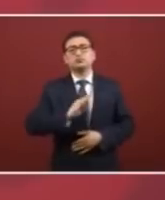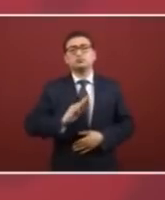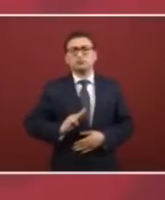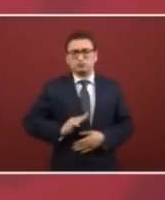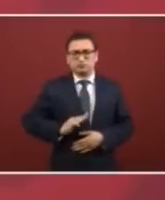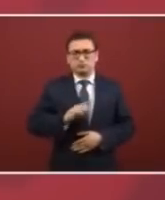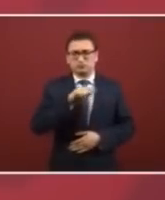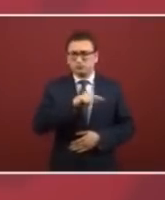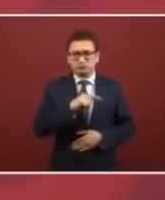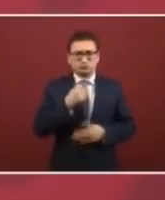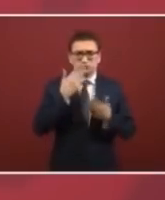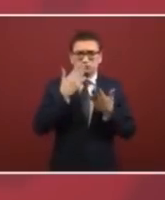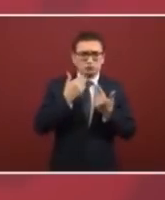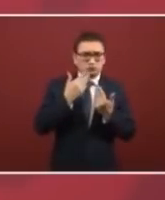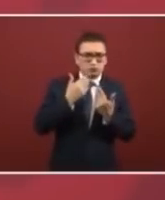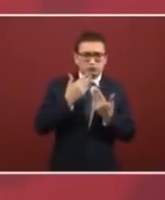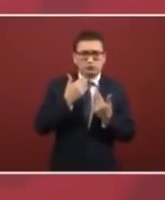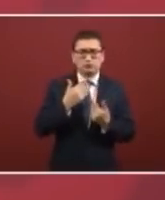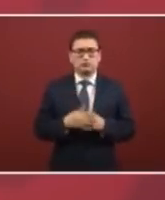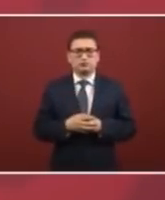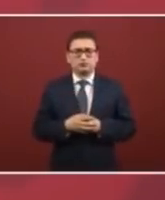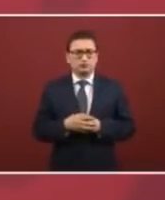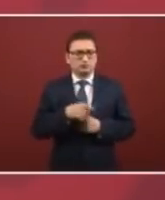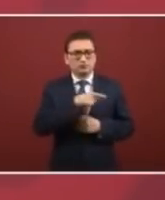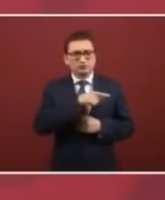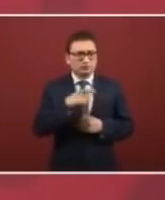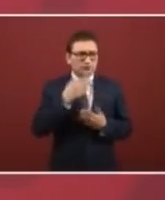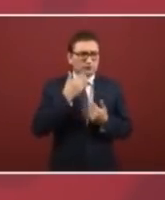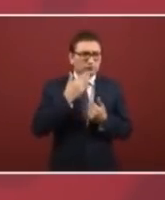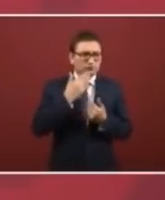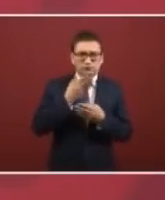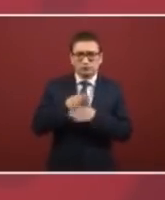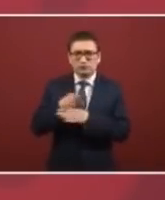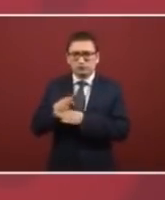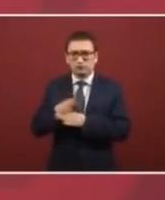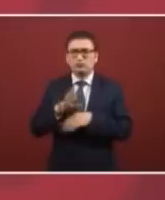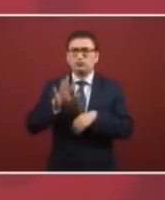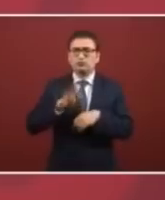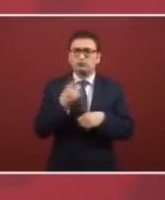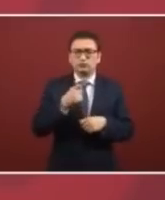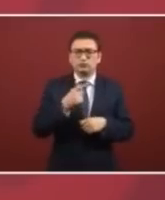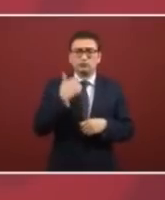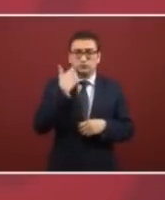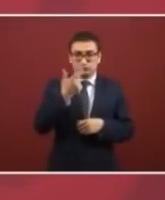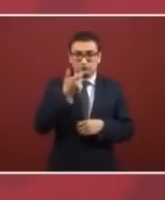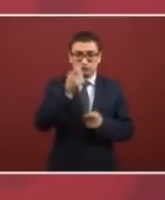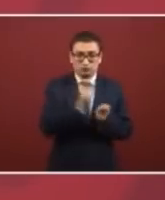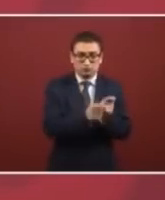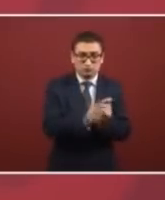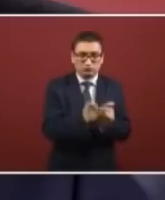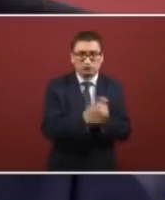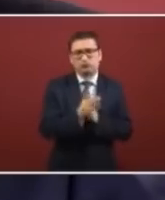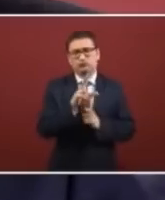para no pagar en efectivo, para evitar el moche, el piquete de ojo.